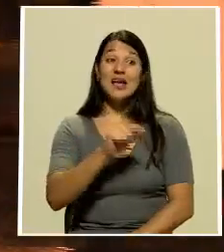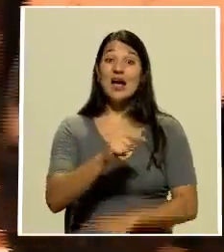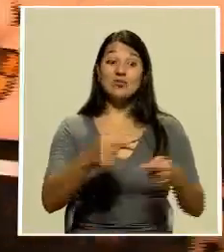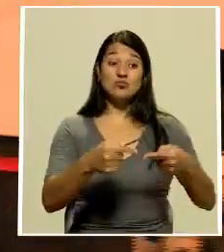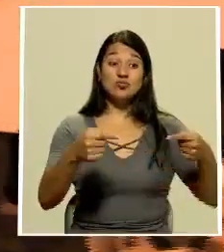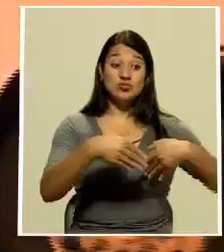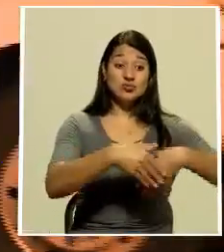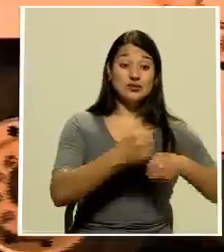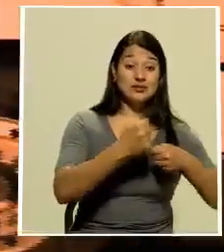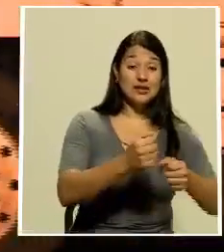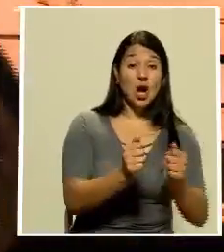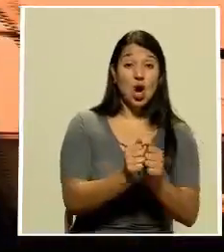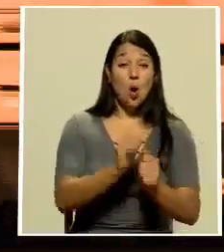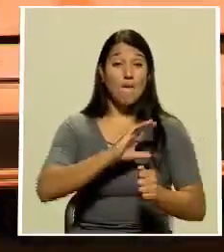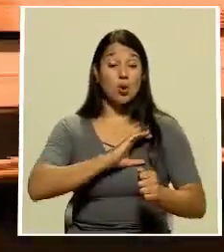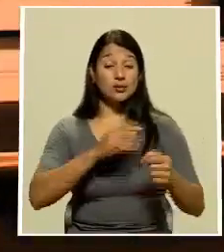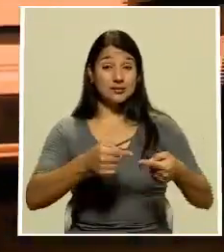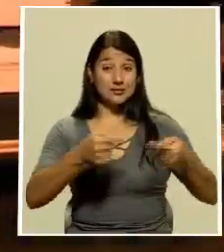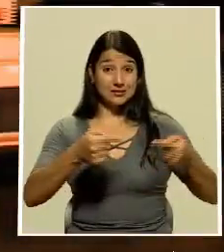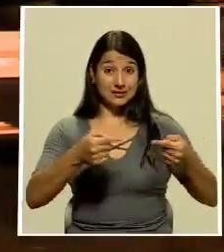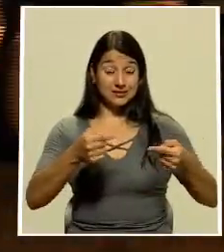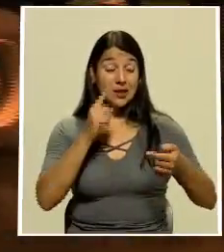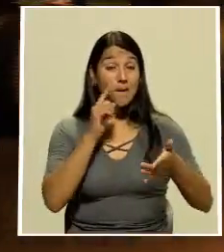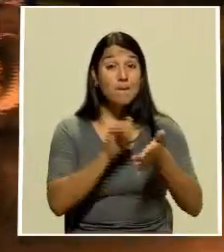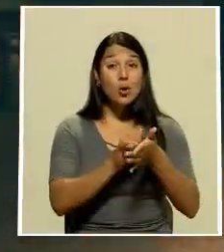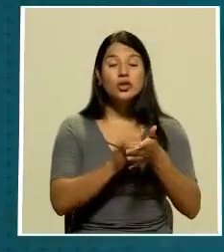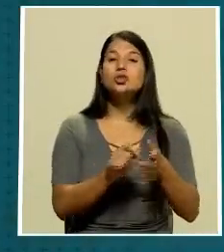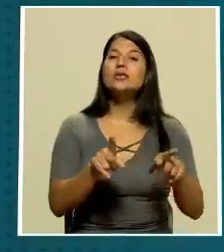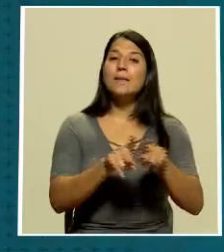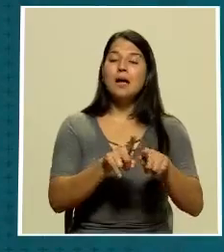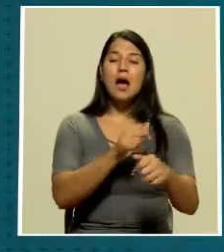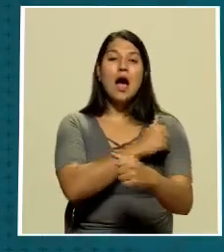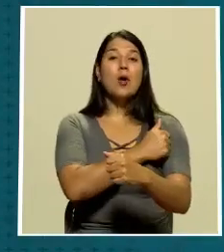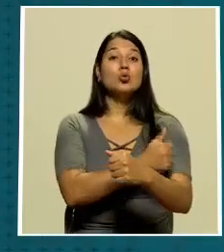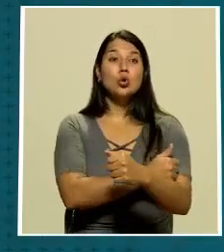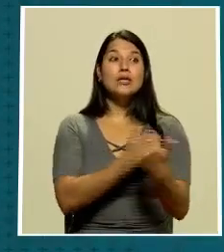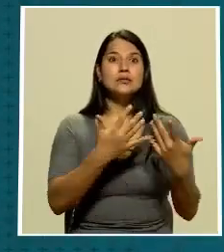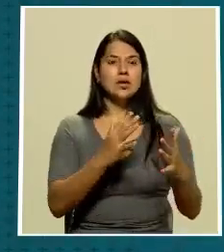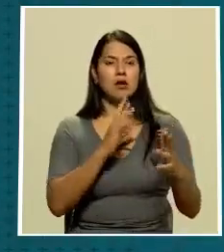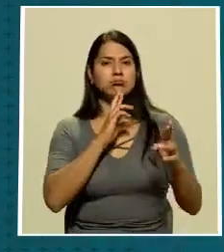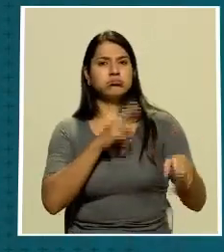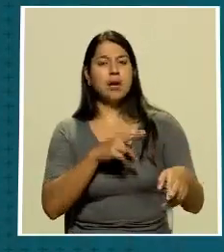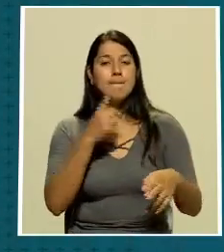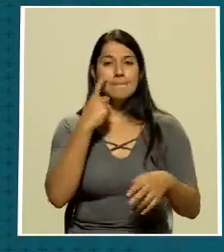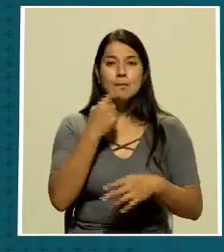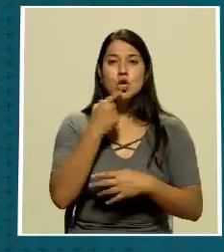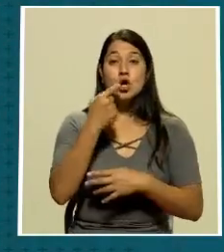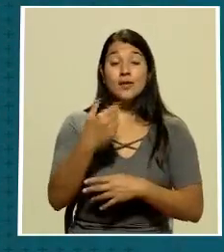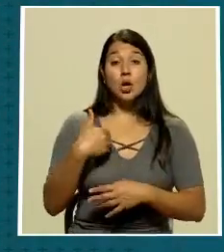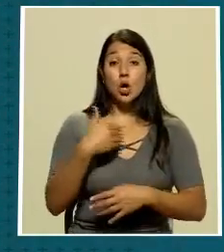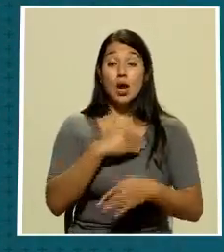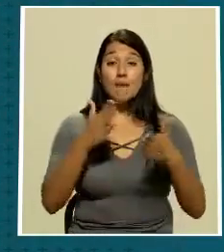y manifestantes. A raíz de eso, precisamente también las autoridades han reaccionado y escuchemos lo que dijo tanto el